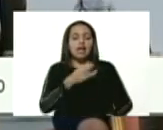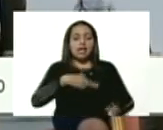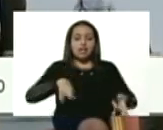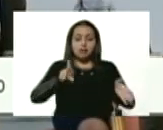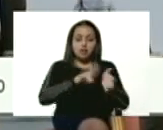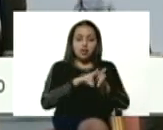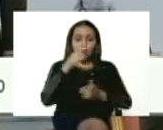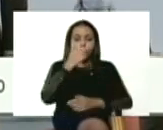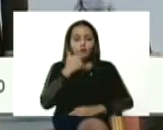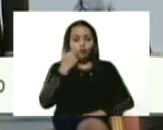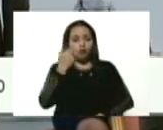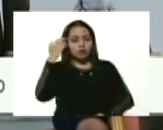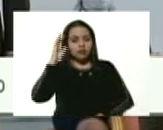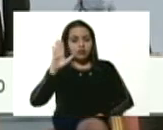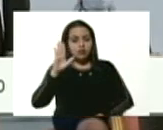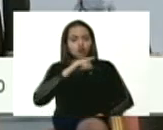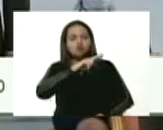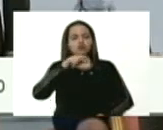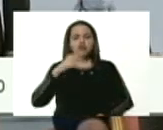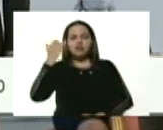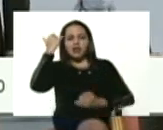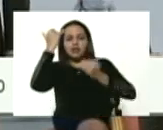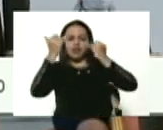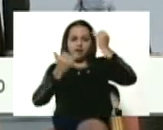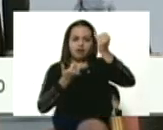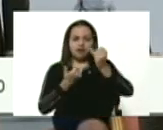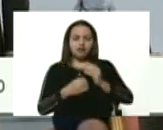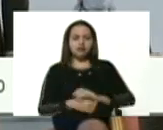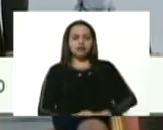compromiso, nuestras ideas,